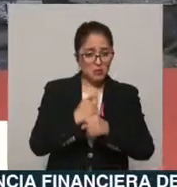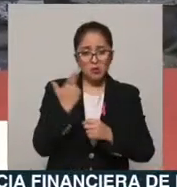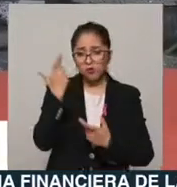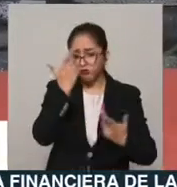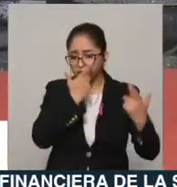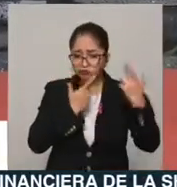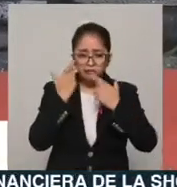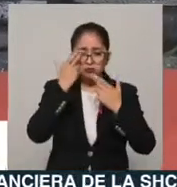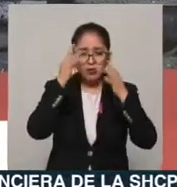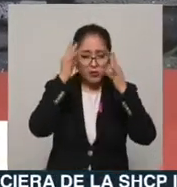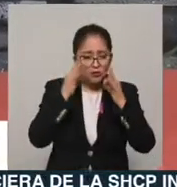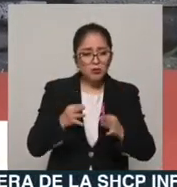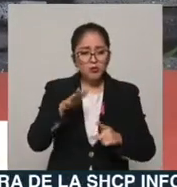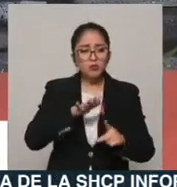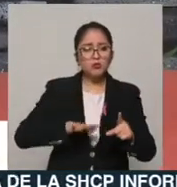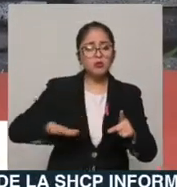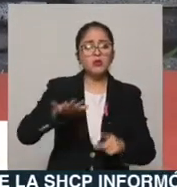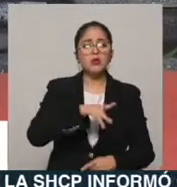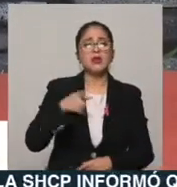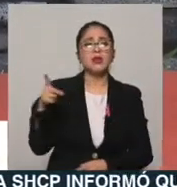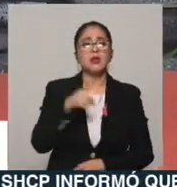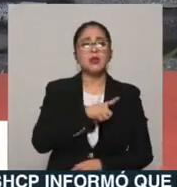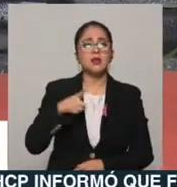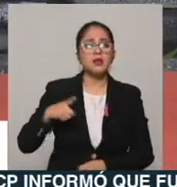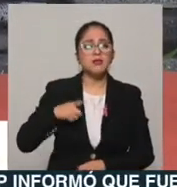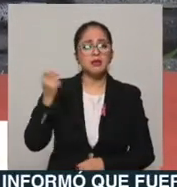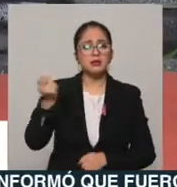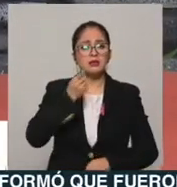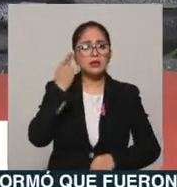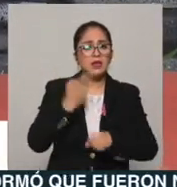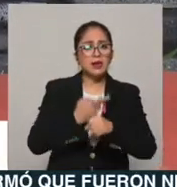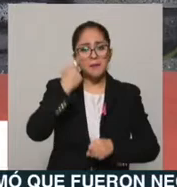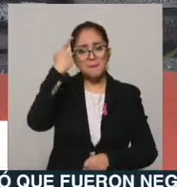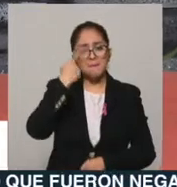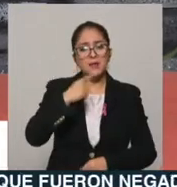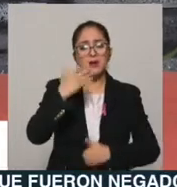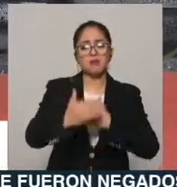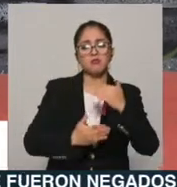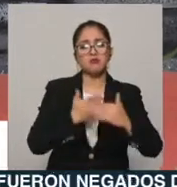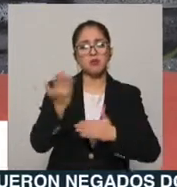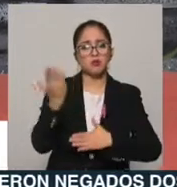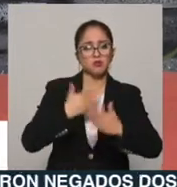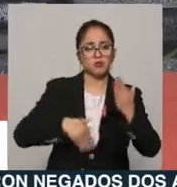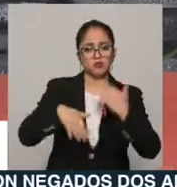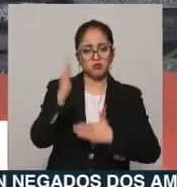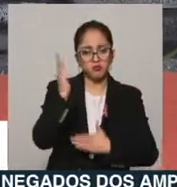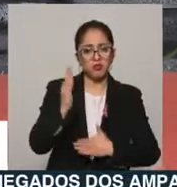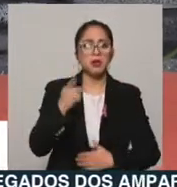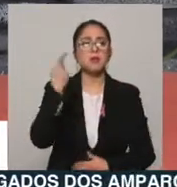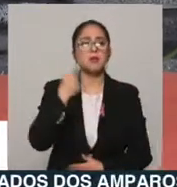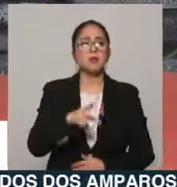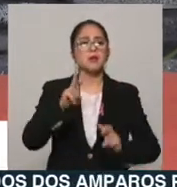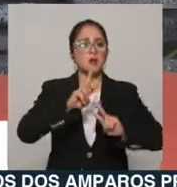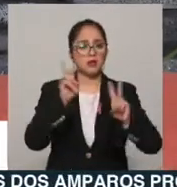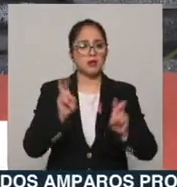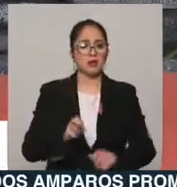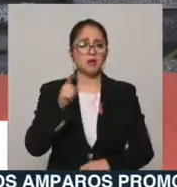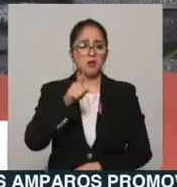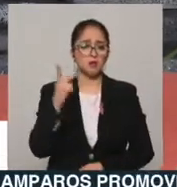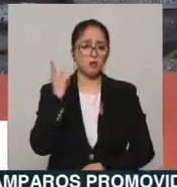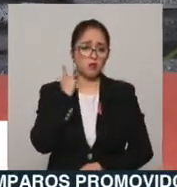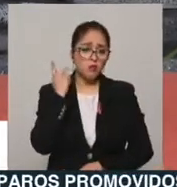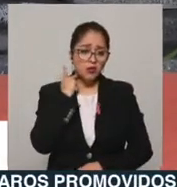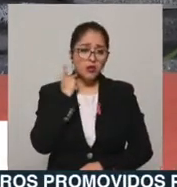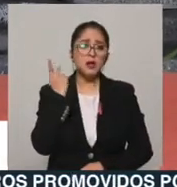que refleje el actuar de la Secretaría frente a los retos que tenemos hoy en día de política pública, pero en una